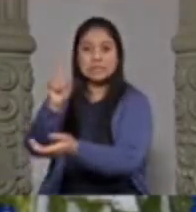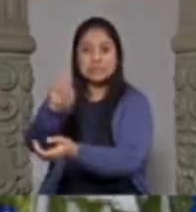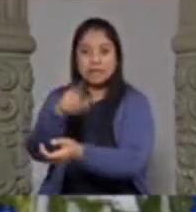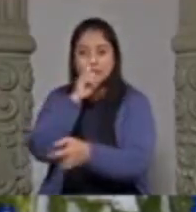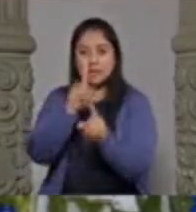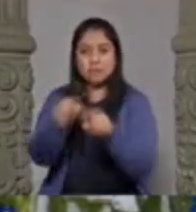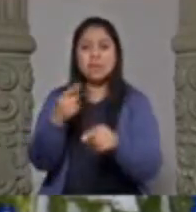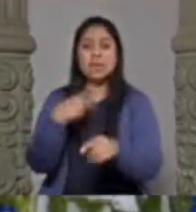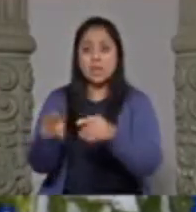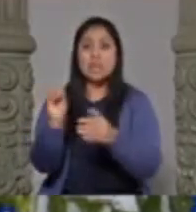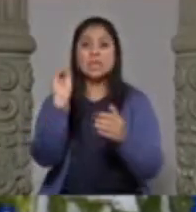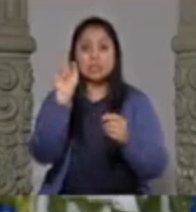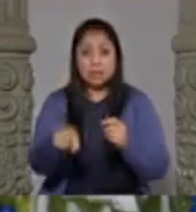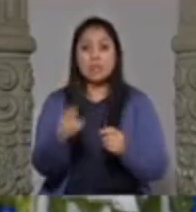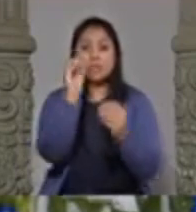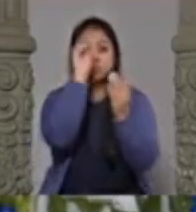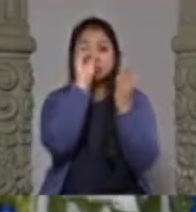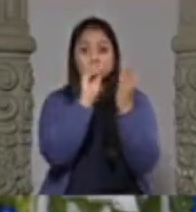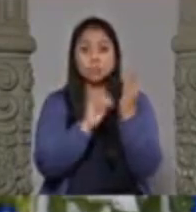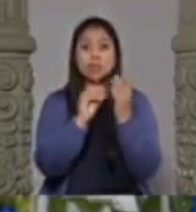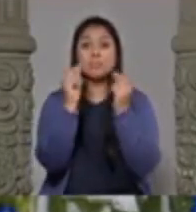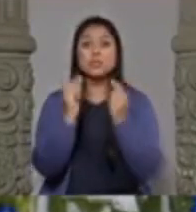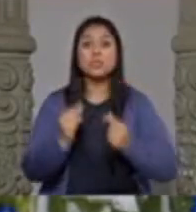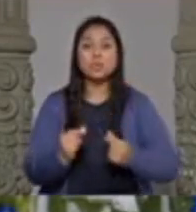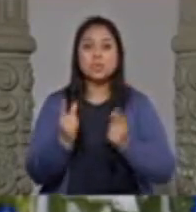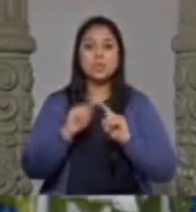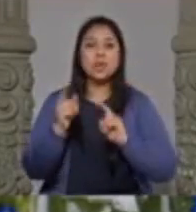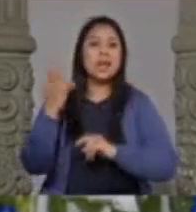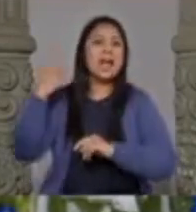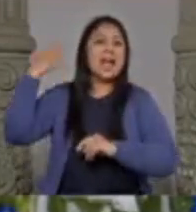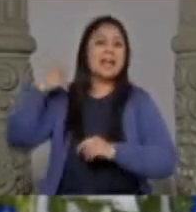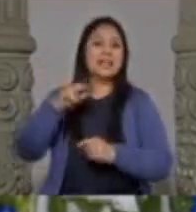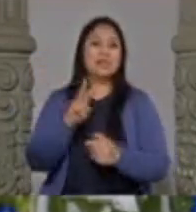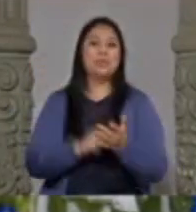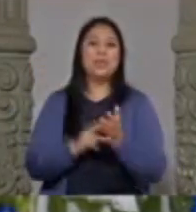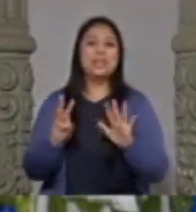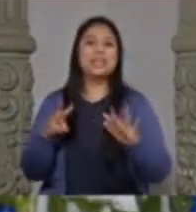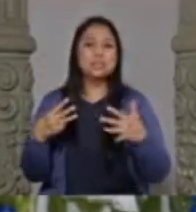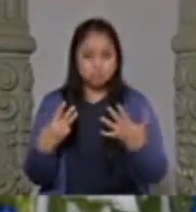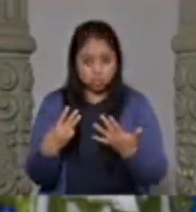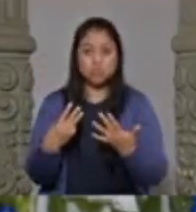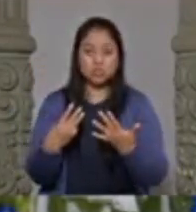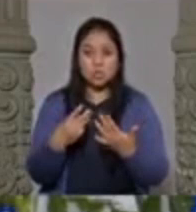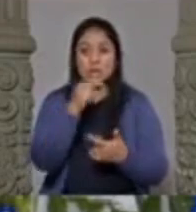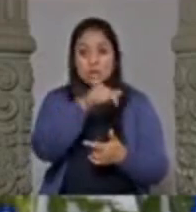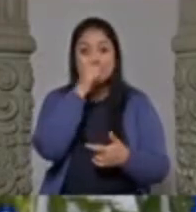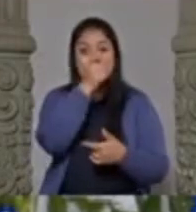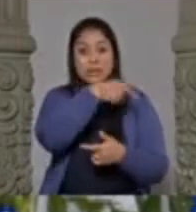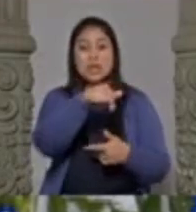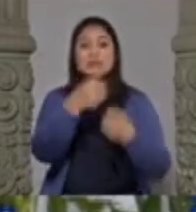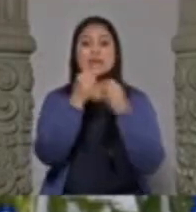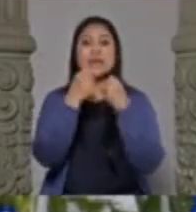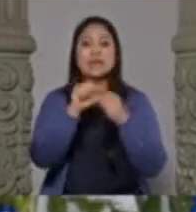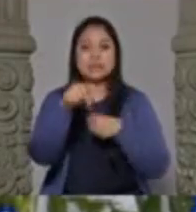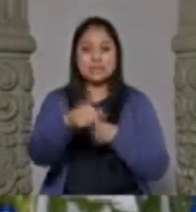introducidas en el presupuesto, pero que no tenían espacio cuando en el año 2018 se elabora este presupuesto